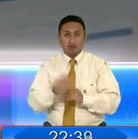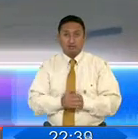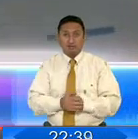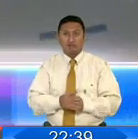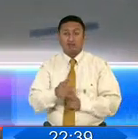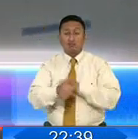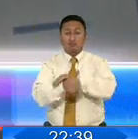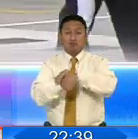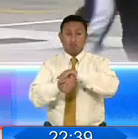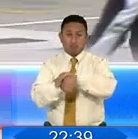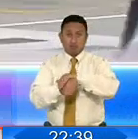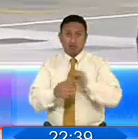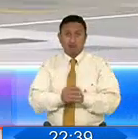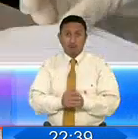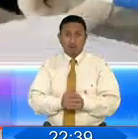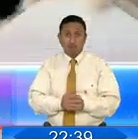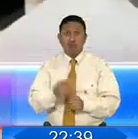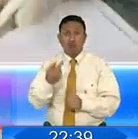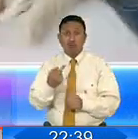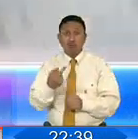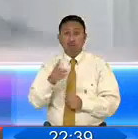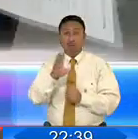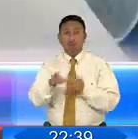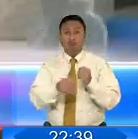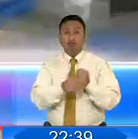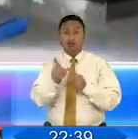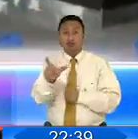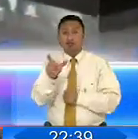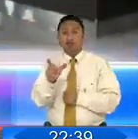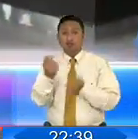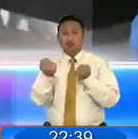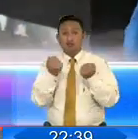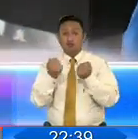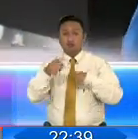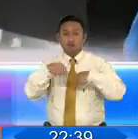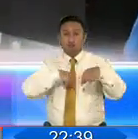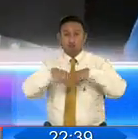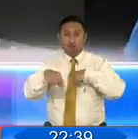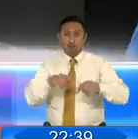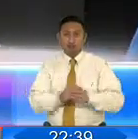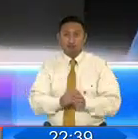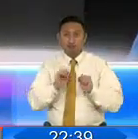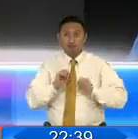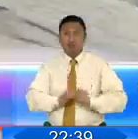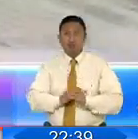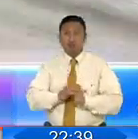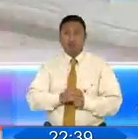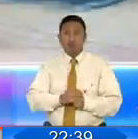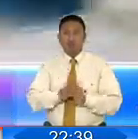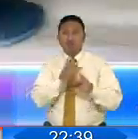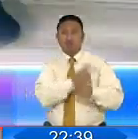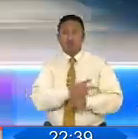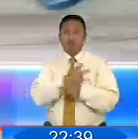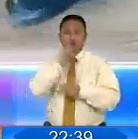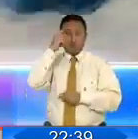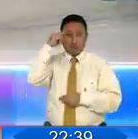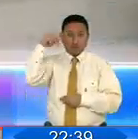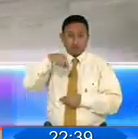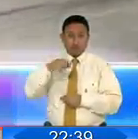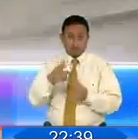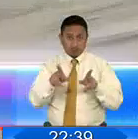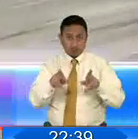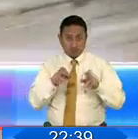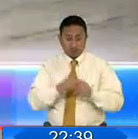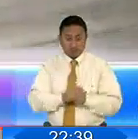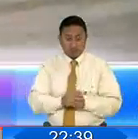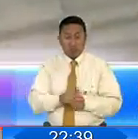específicamente a Galápagos. Deberán además presentar la tarjeta de control de tránsito, emitida por el Consejo de Gobierno de la localidad, con